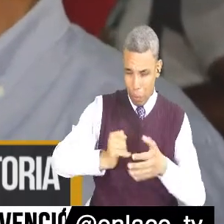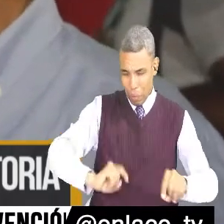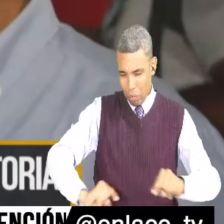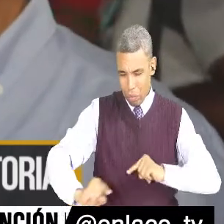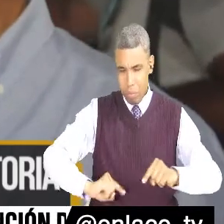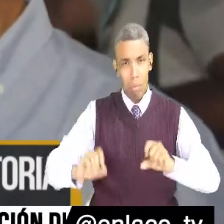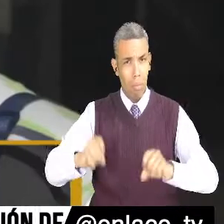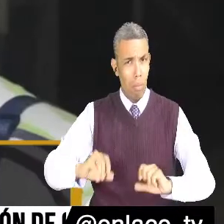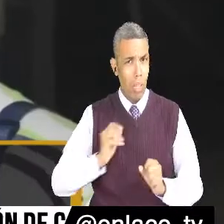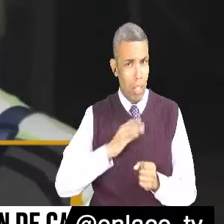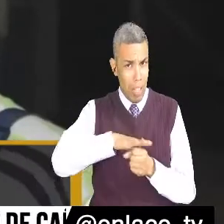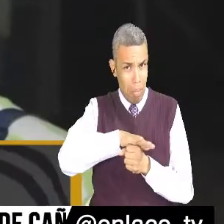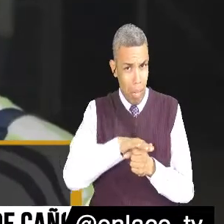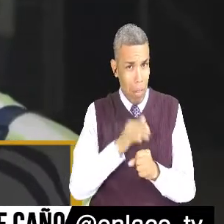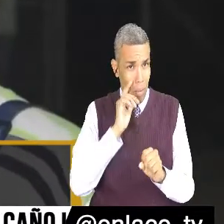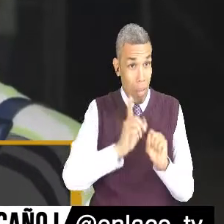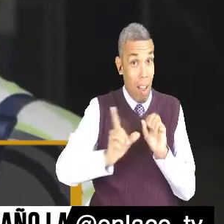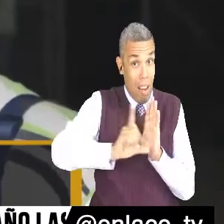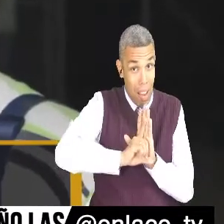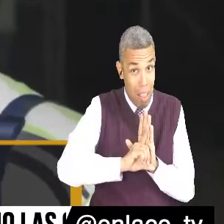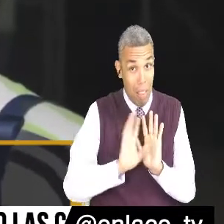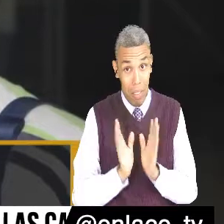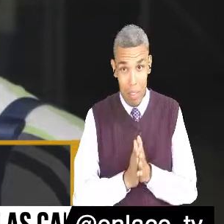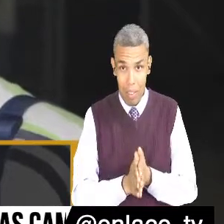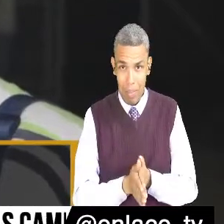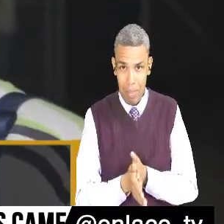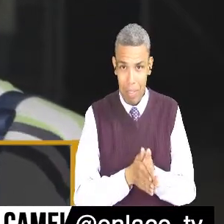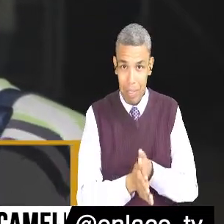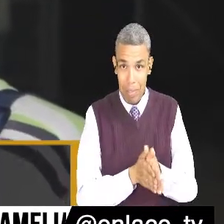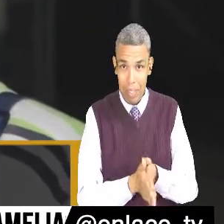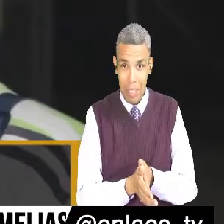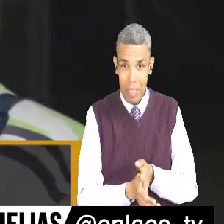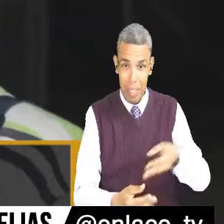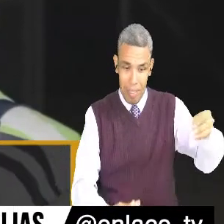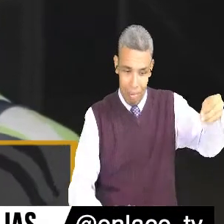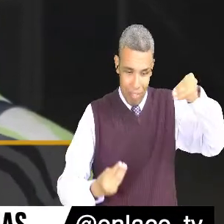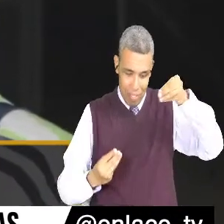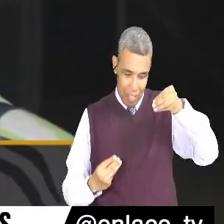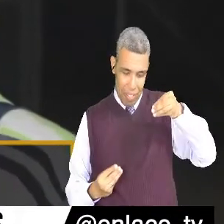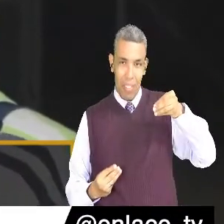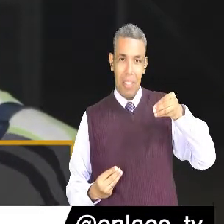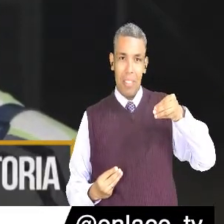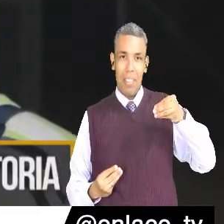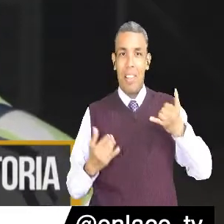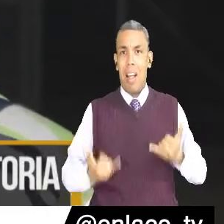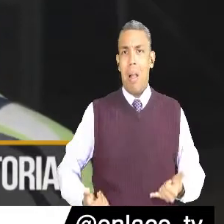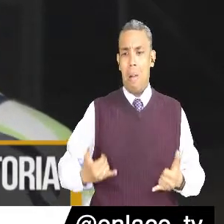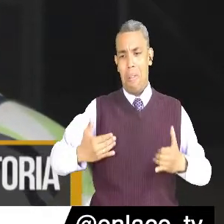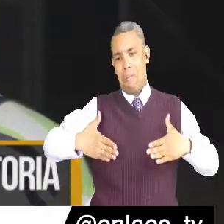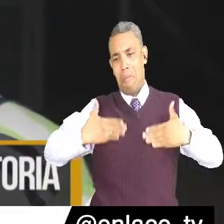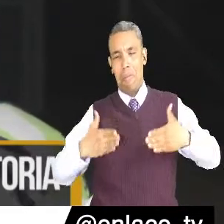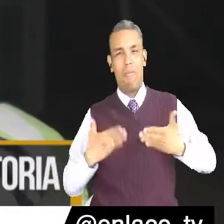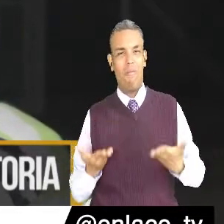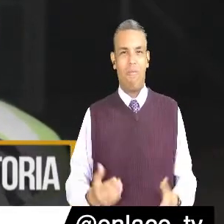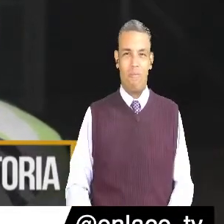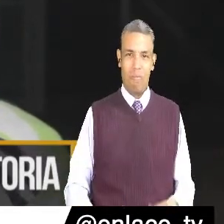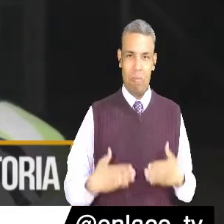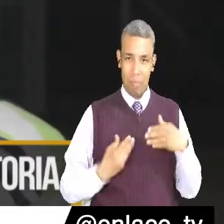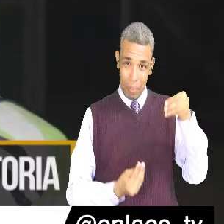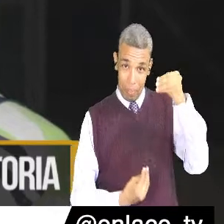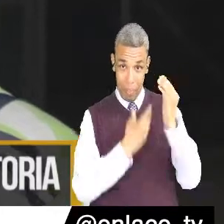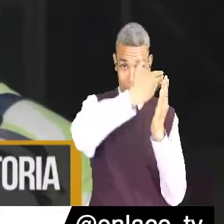fuera legalizado. Para la comunidad un paso muy grande porque nos va a dar muchos motivos para seguir luchando y trabajar